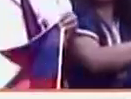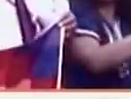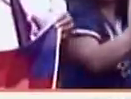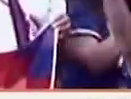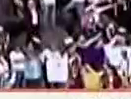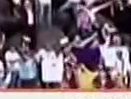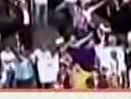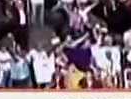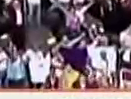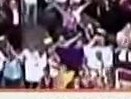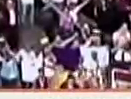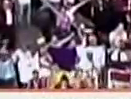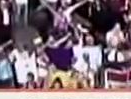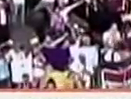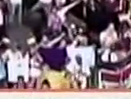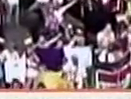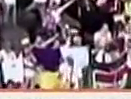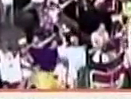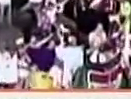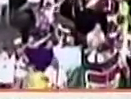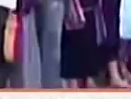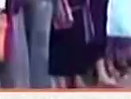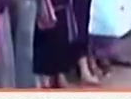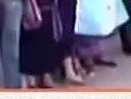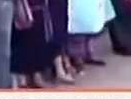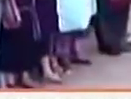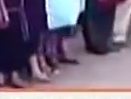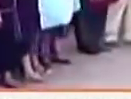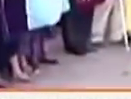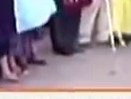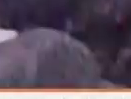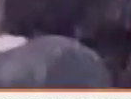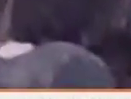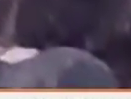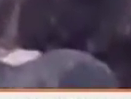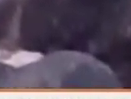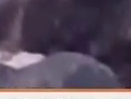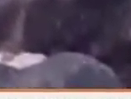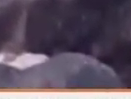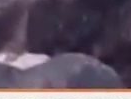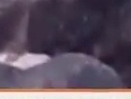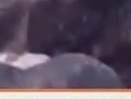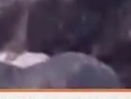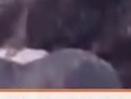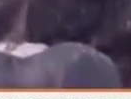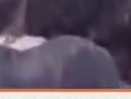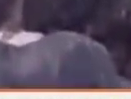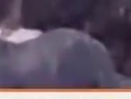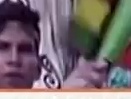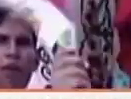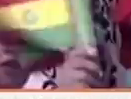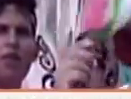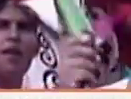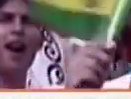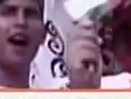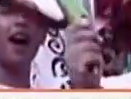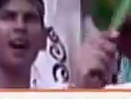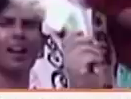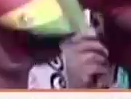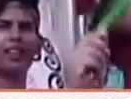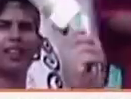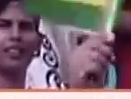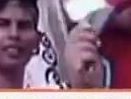se reúnen para dominar al mundo y nosotros nos reunimos para liberar a los pueblos. Con la bandera en